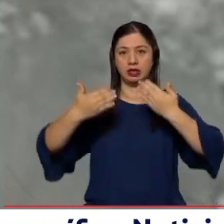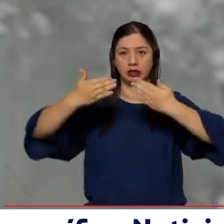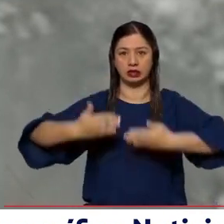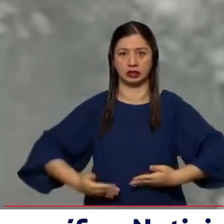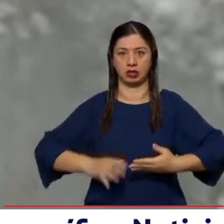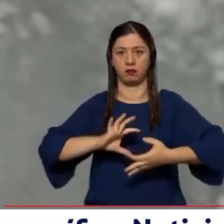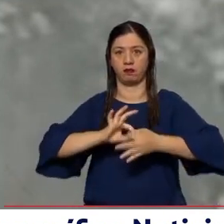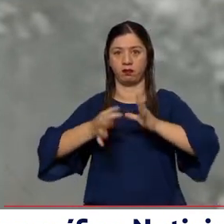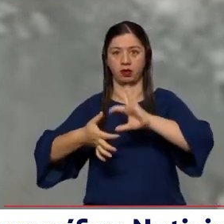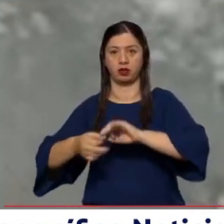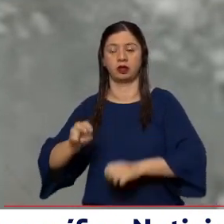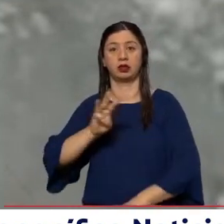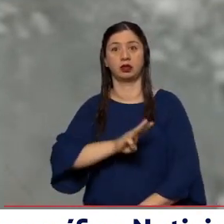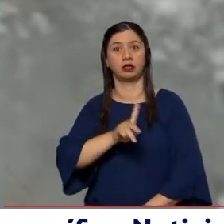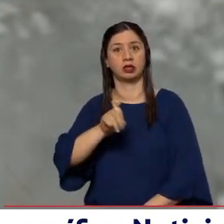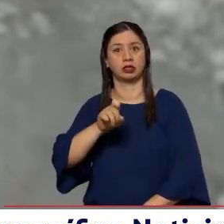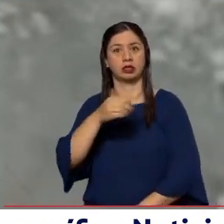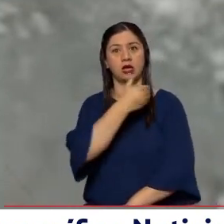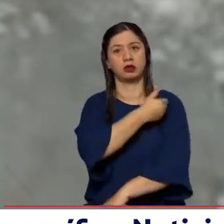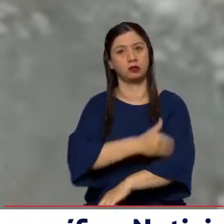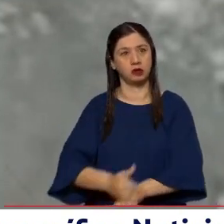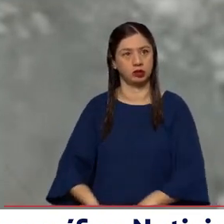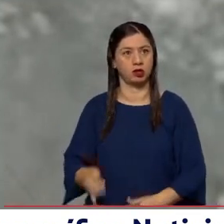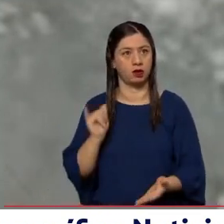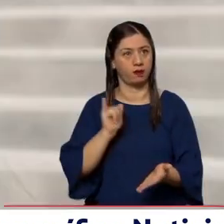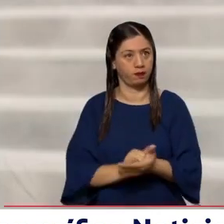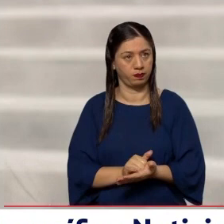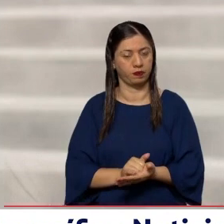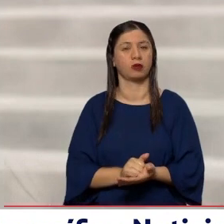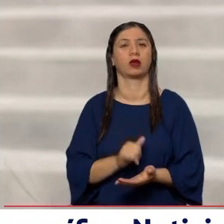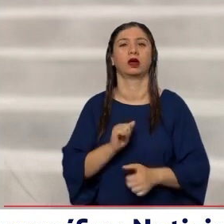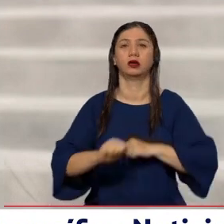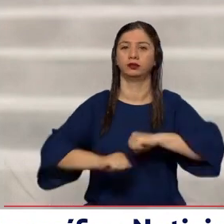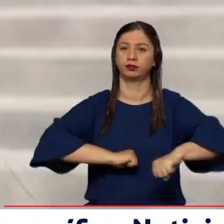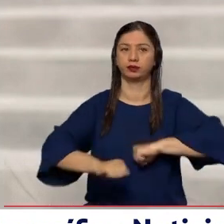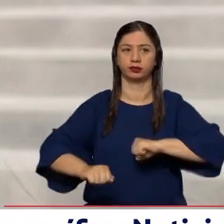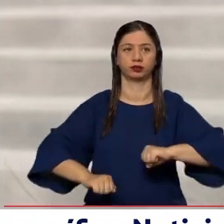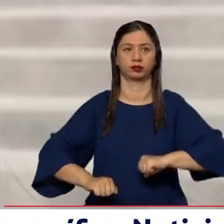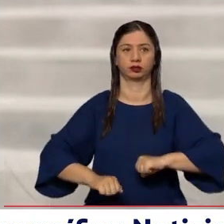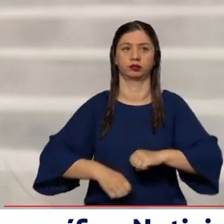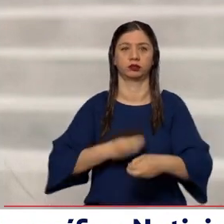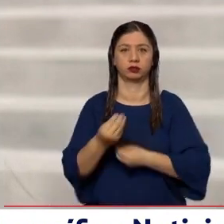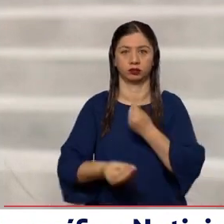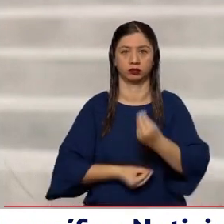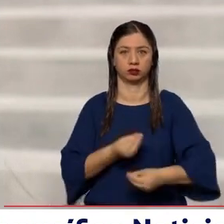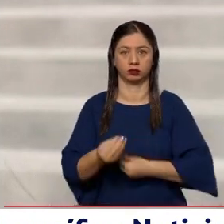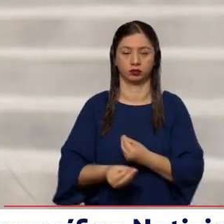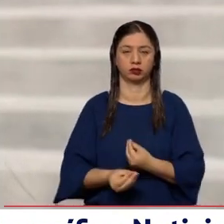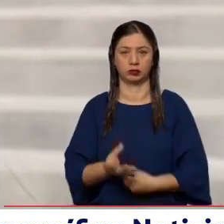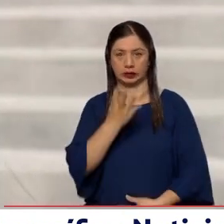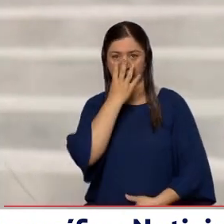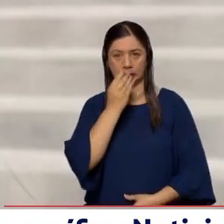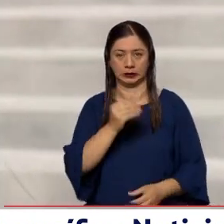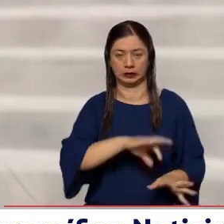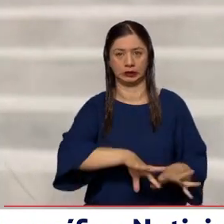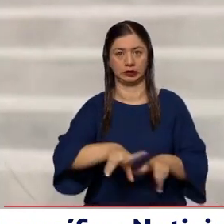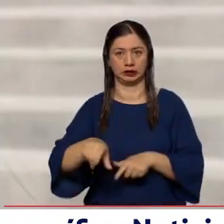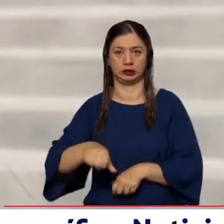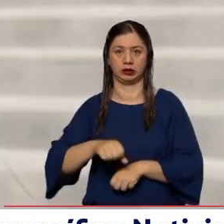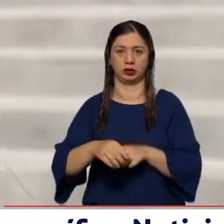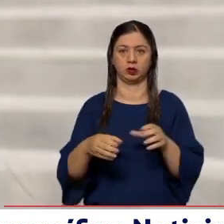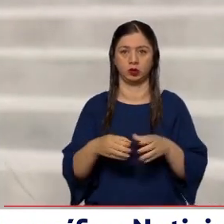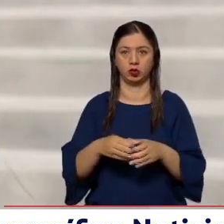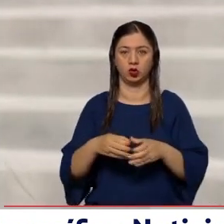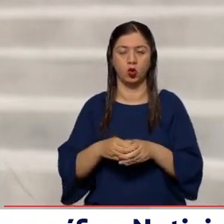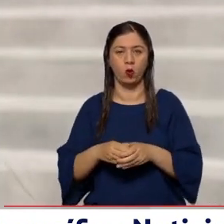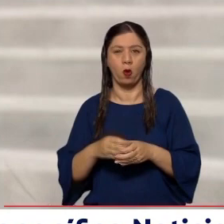avaluadas en más de 36 millones de pesos. De igual forma se ha realizado la desarticulación de la estructura delincuencial denominada Los